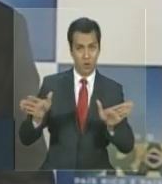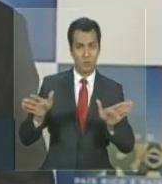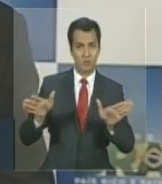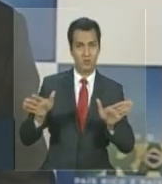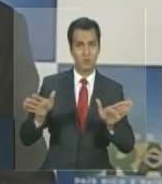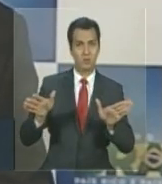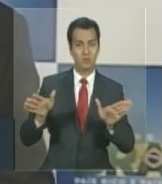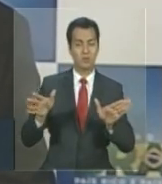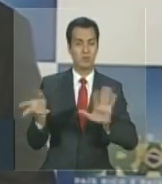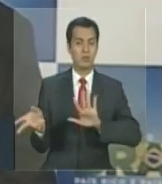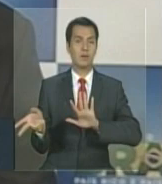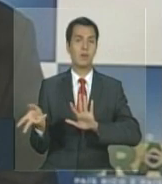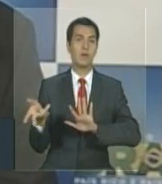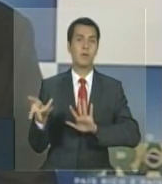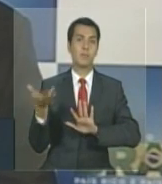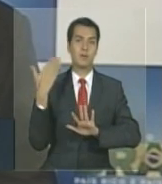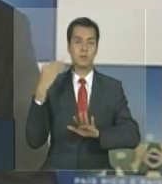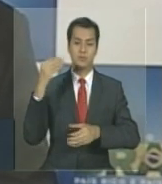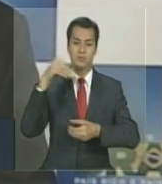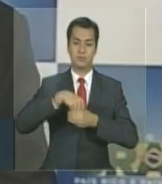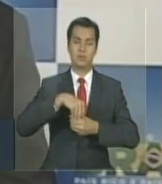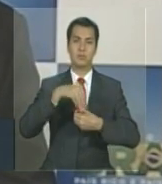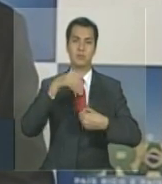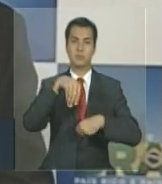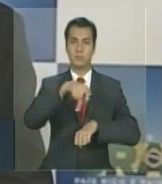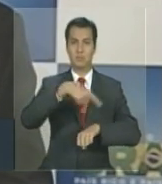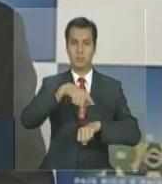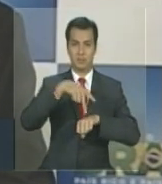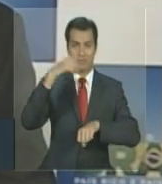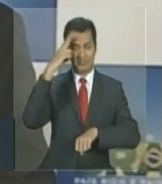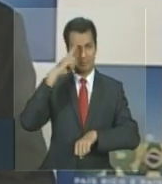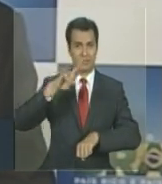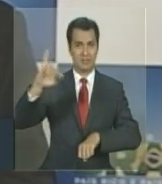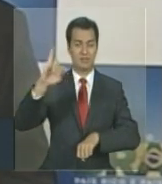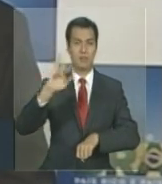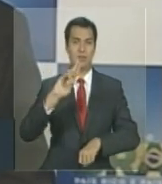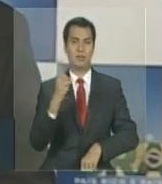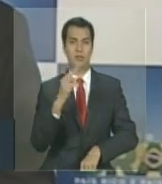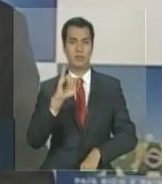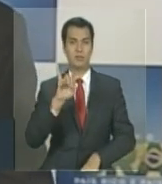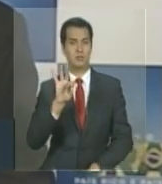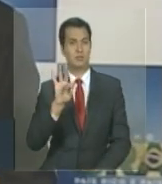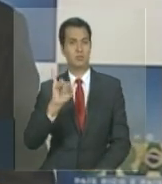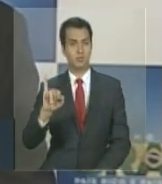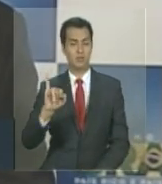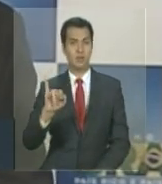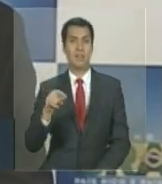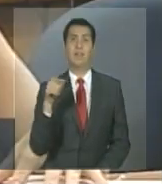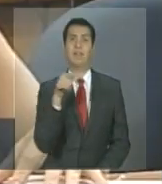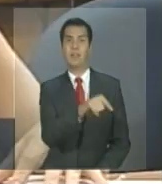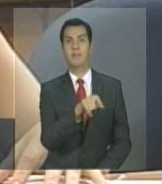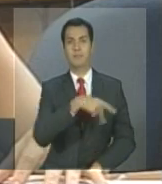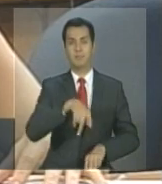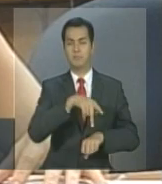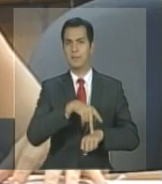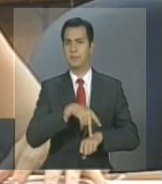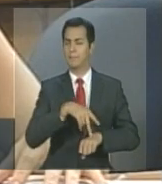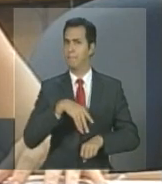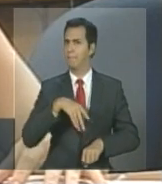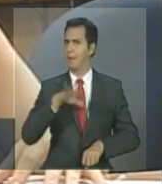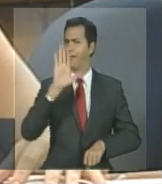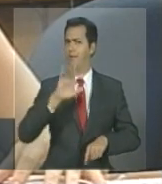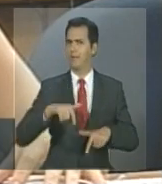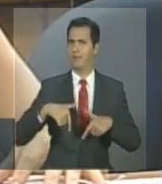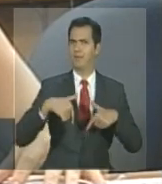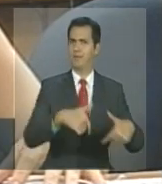Haití. Y tengo que hablar para ustedes que la campaña en Haití es el desafío mayor de toda la América, por las